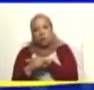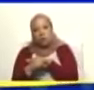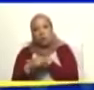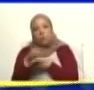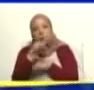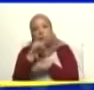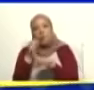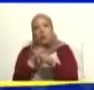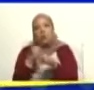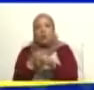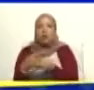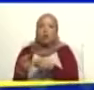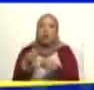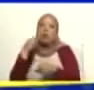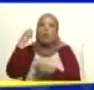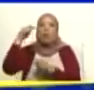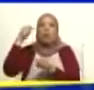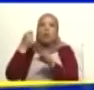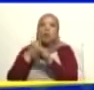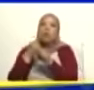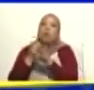pretenden impedir,